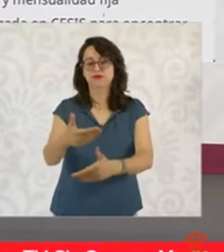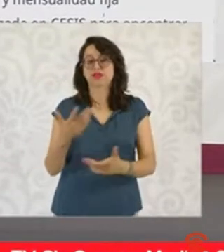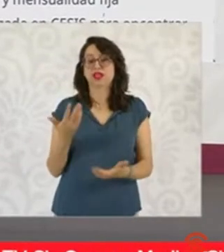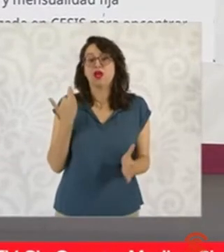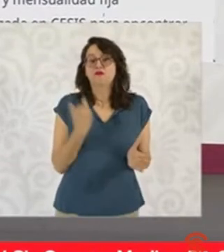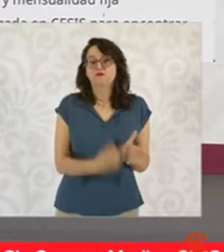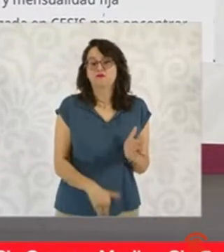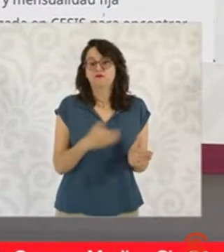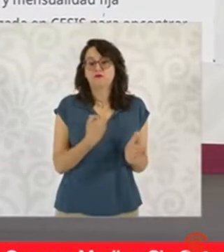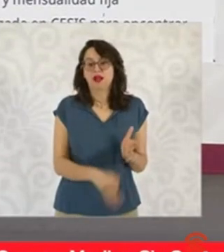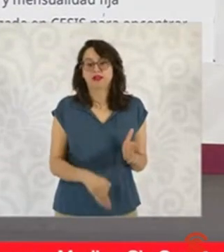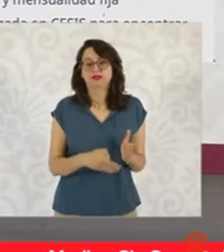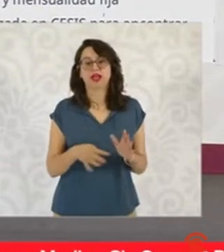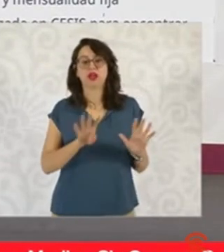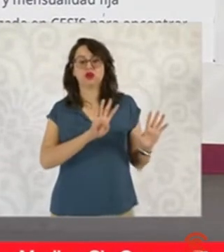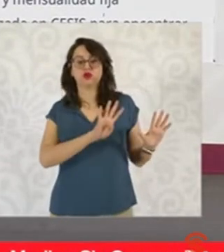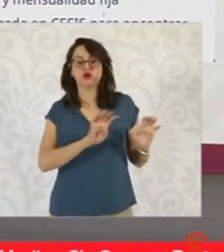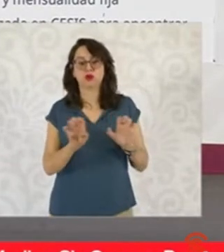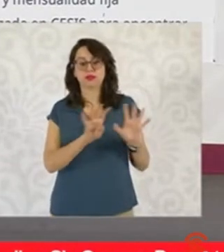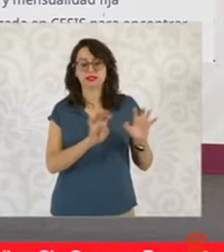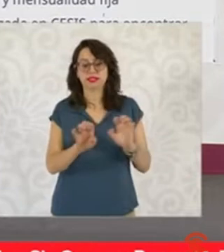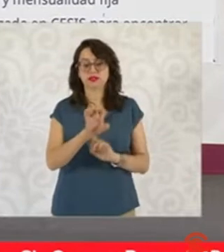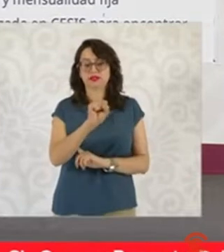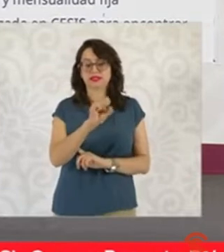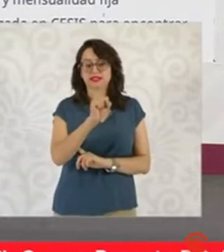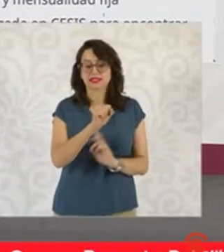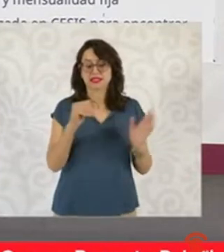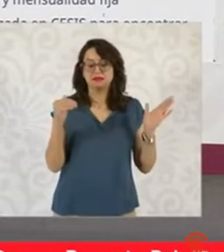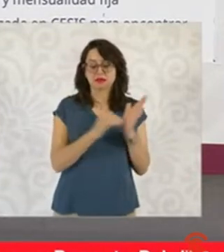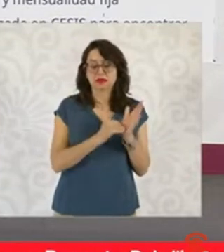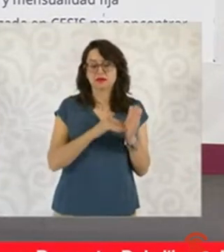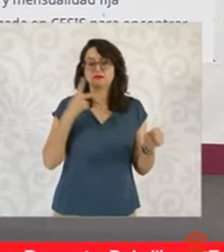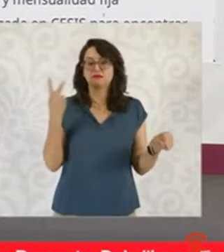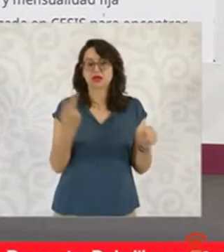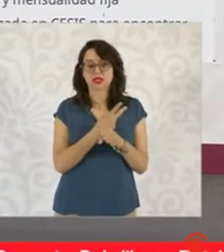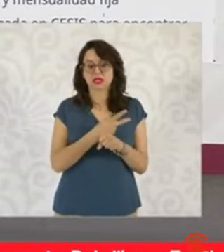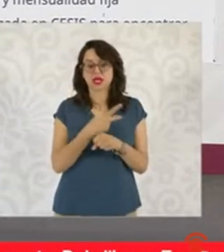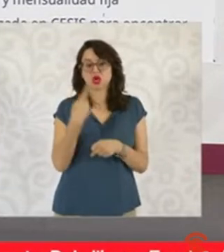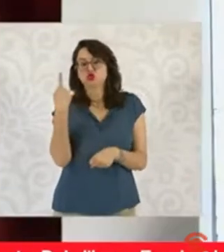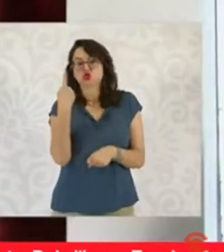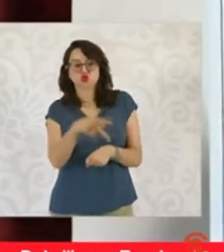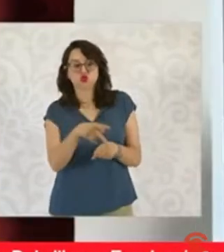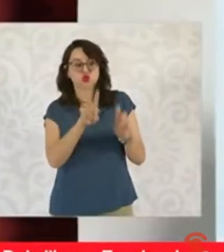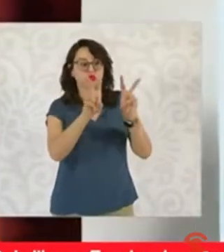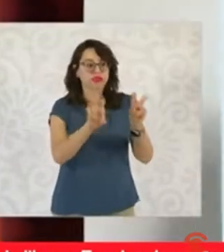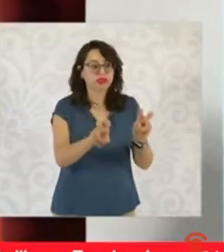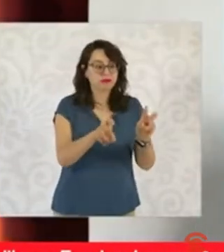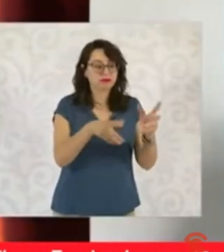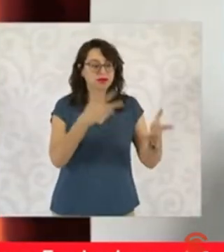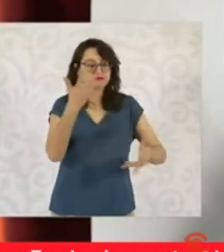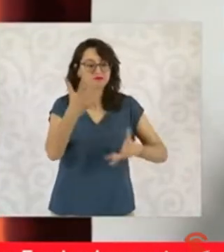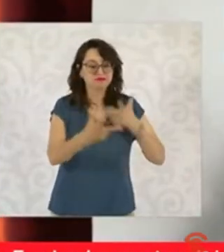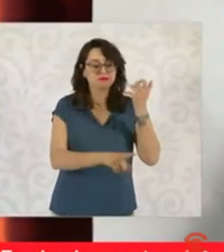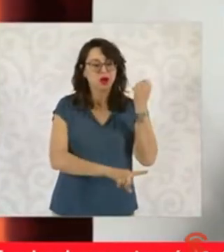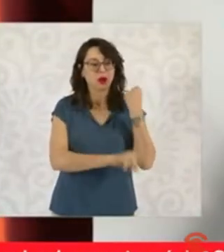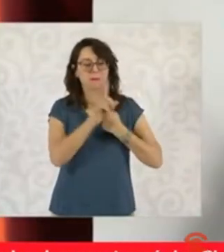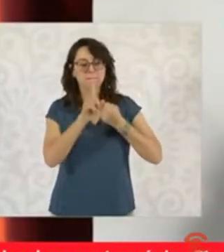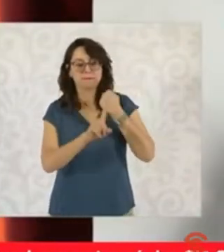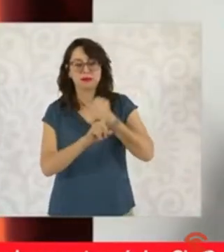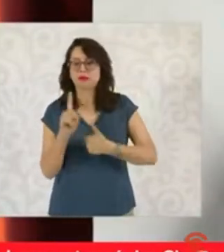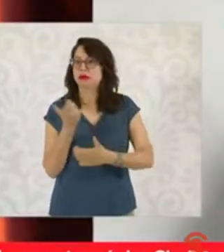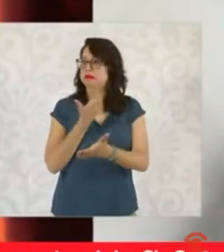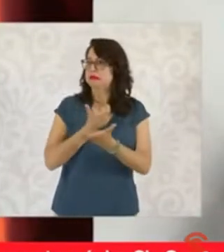960.000 derechohabientes que por lo emproblemado de sus asuntos, porque cayeron en cartera vencida, porque